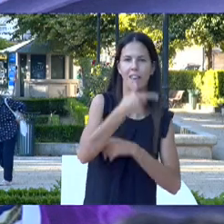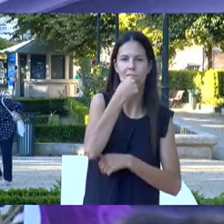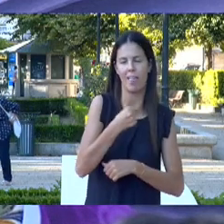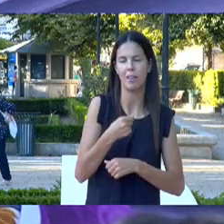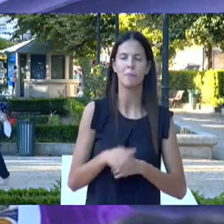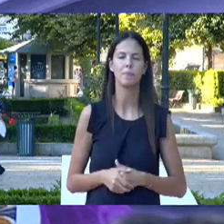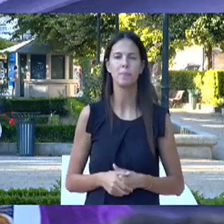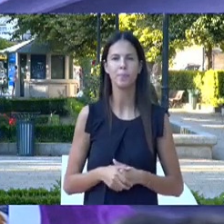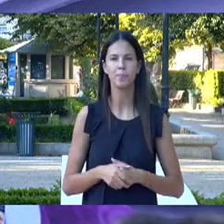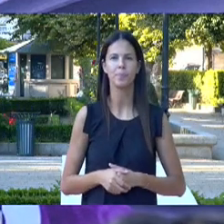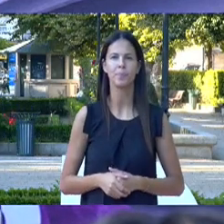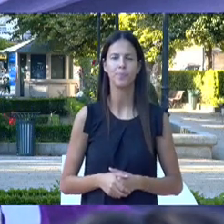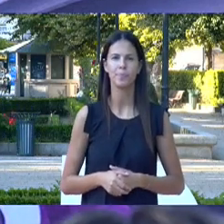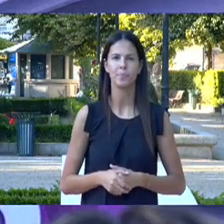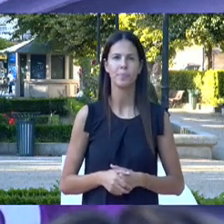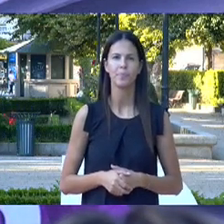material.